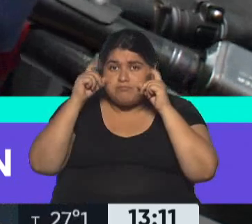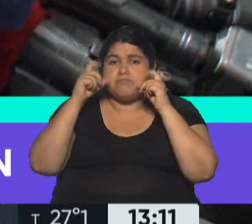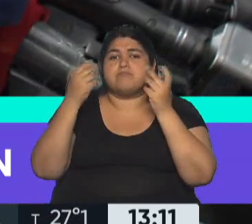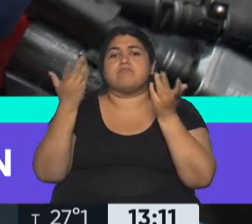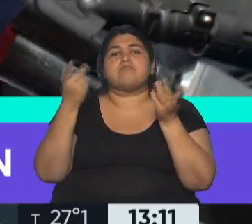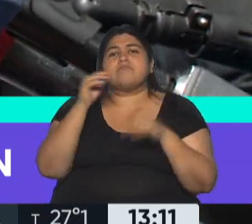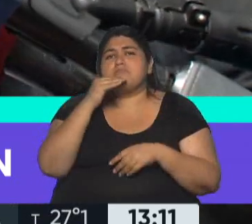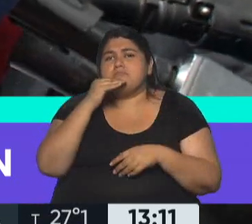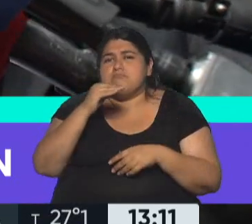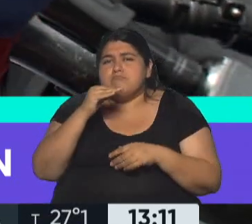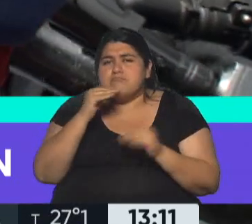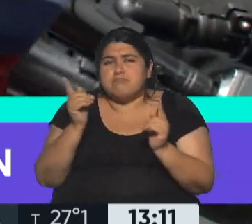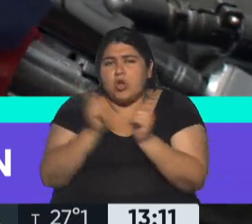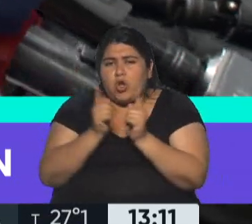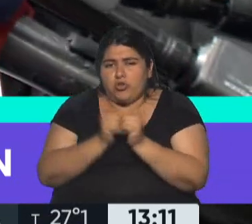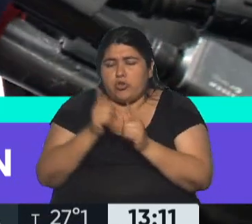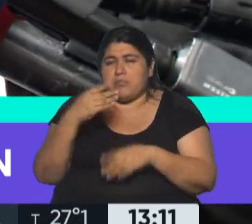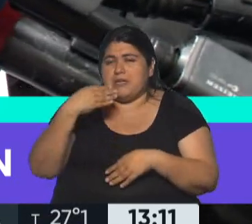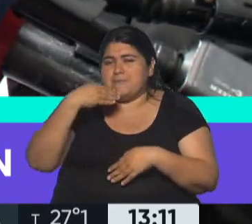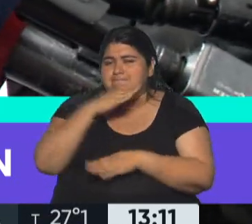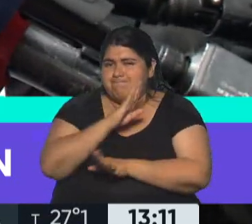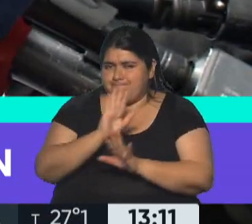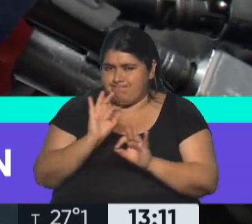una u otra palabra, pero de manera incomprensible.